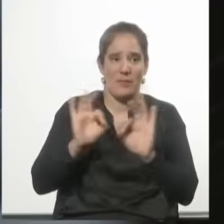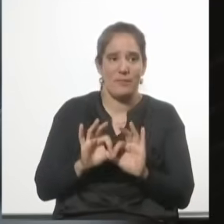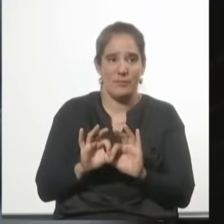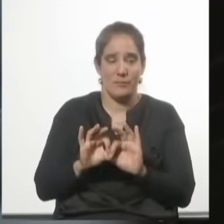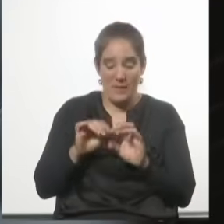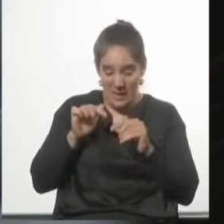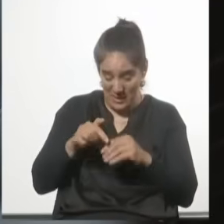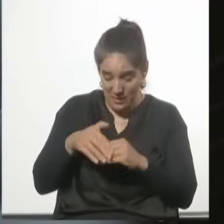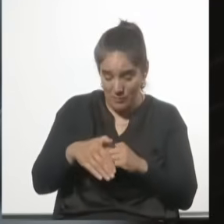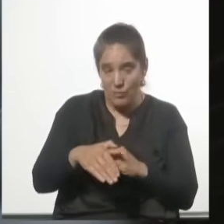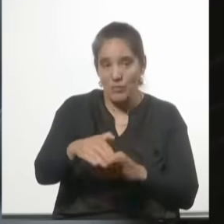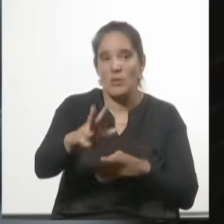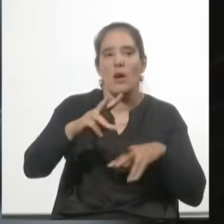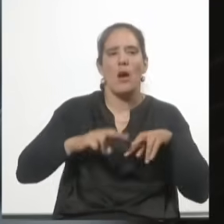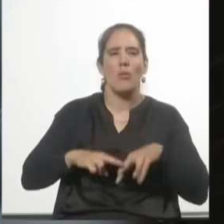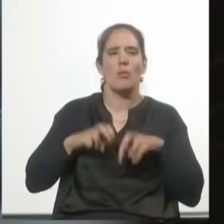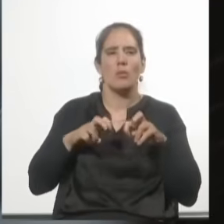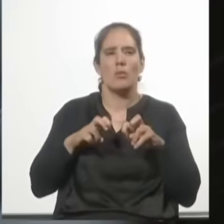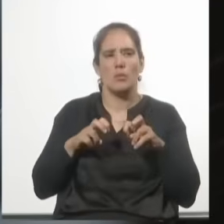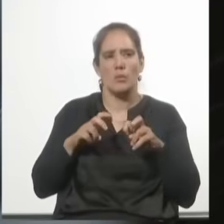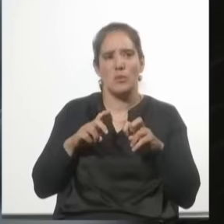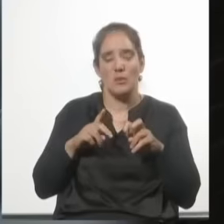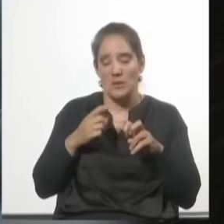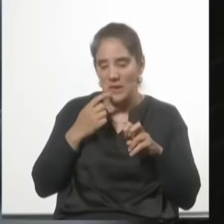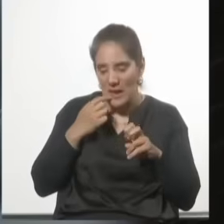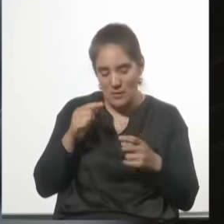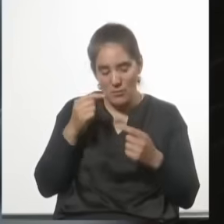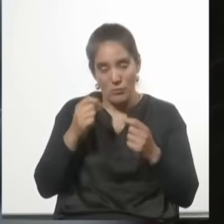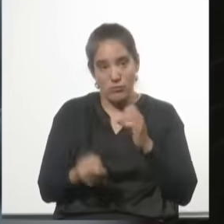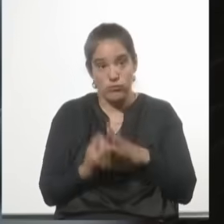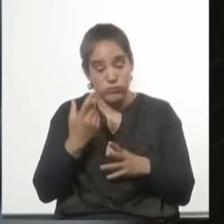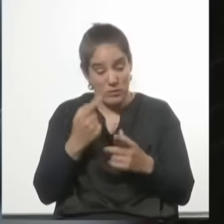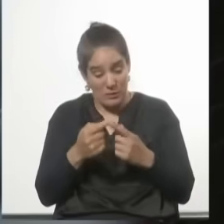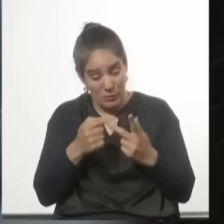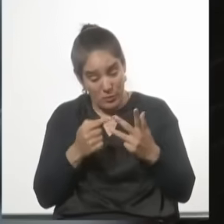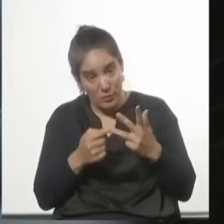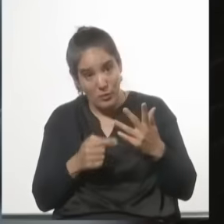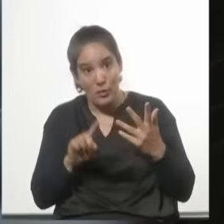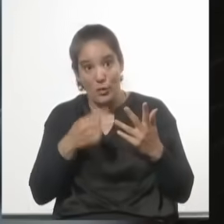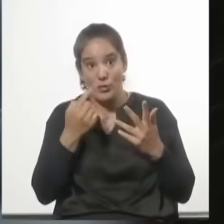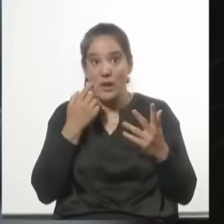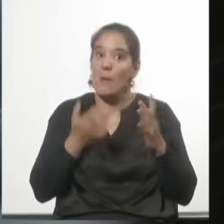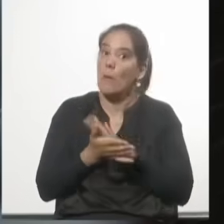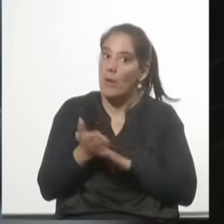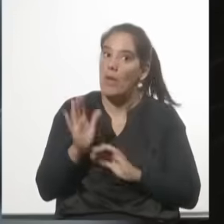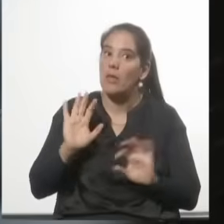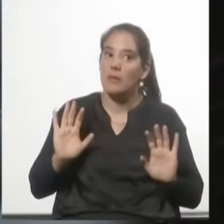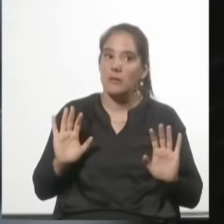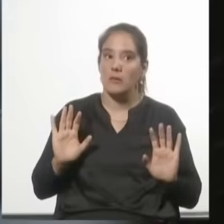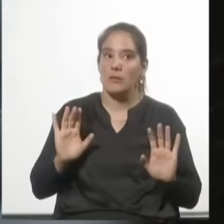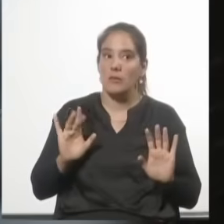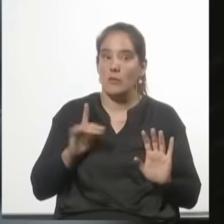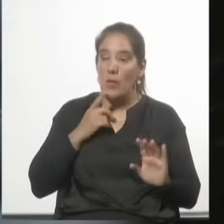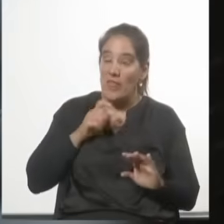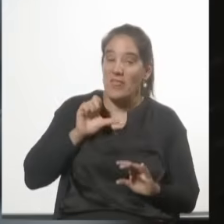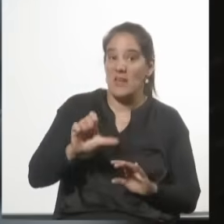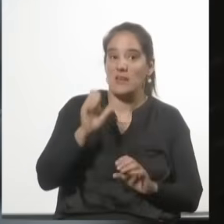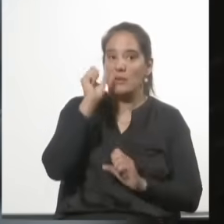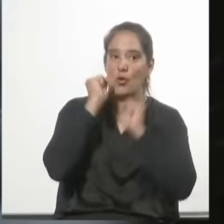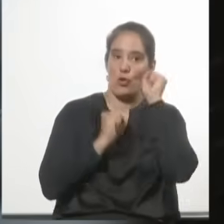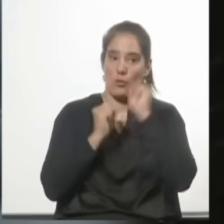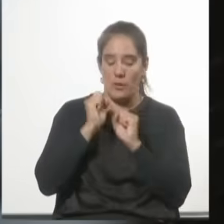A partir de este análisis realizado por dicho estudio se indican varios factores de riesgo que indican posibles fraudes u otros delitos financieros.